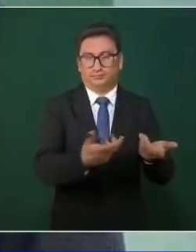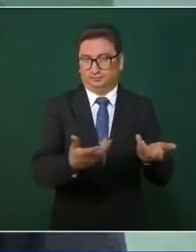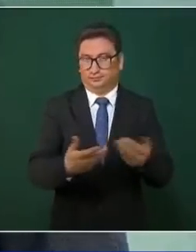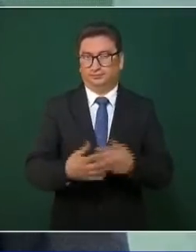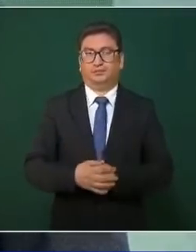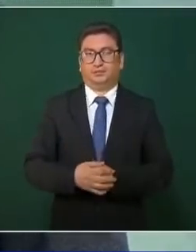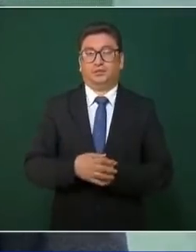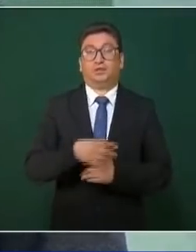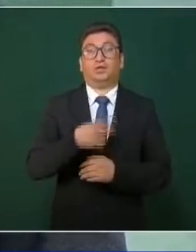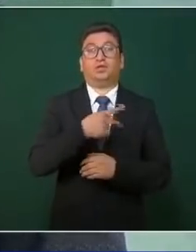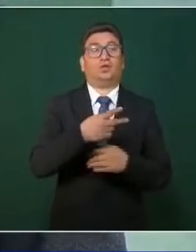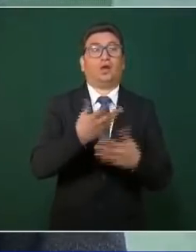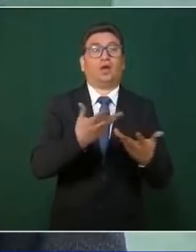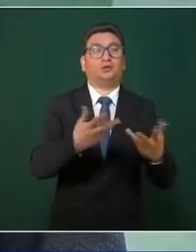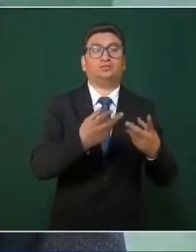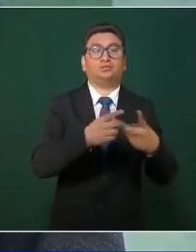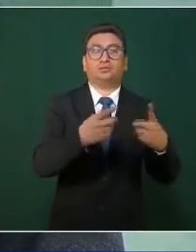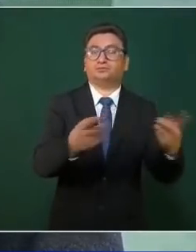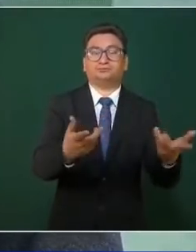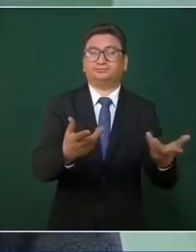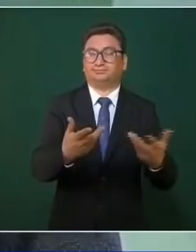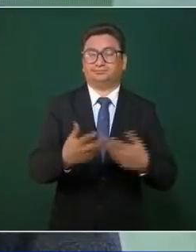en el desarrollo,